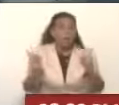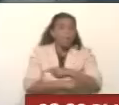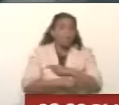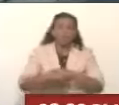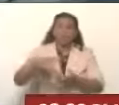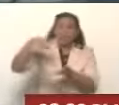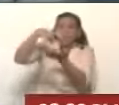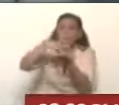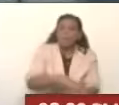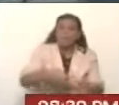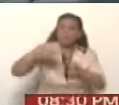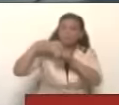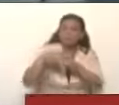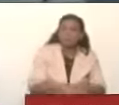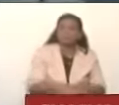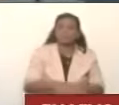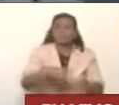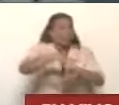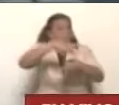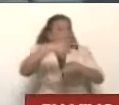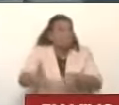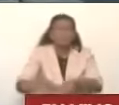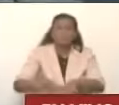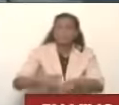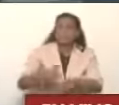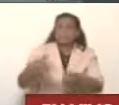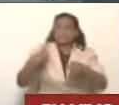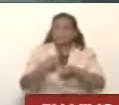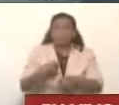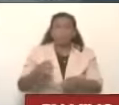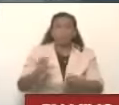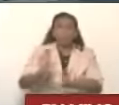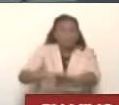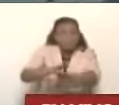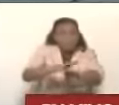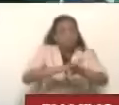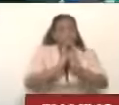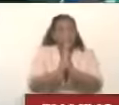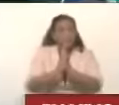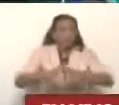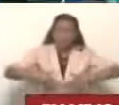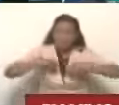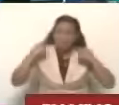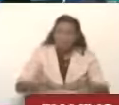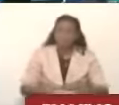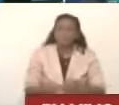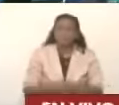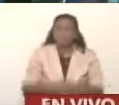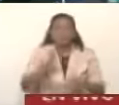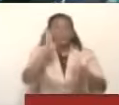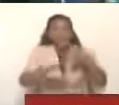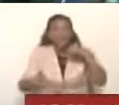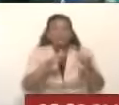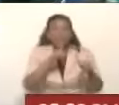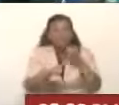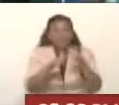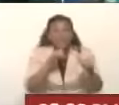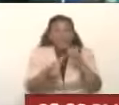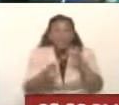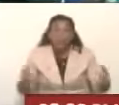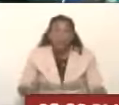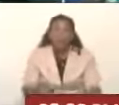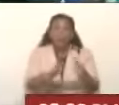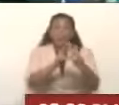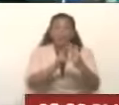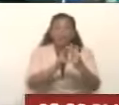colonia. No te dejes, Argentina, no te dejes, es el mensaje que te mandamos desde Venezuela. Por último, presidente, nos conocimos en el encuentro